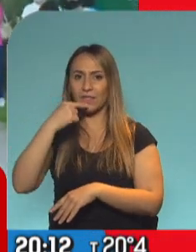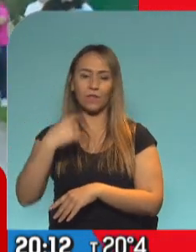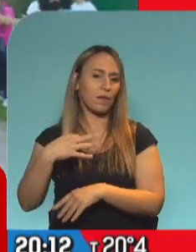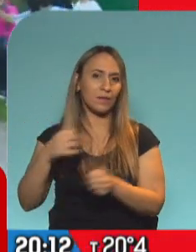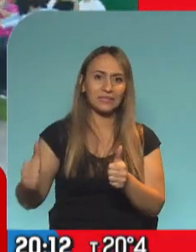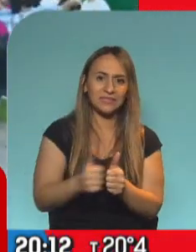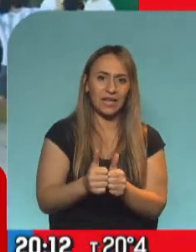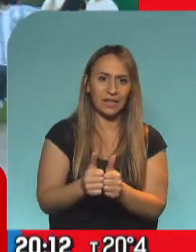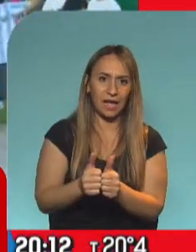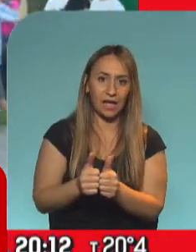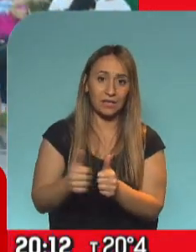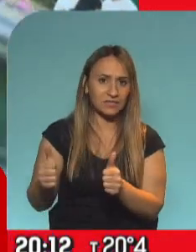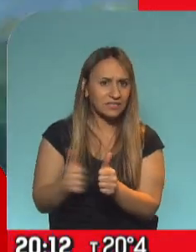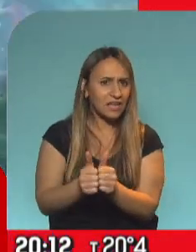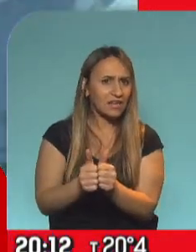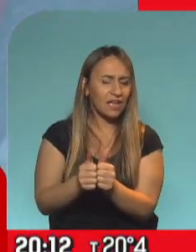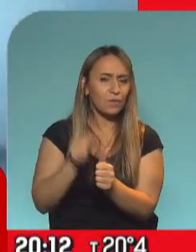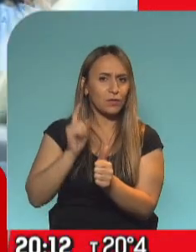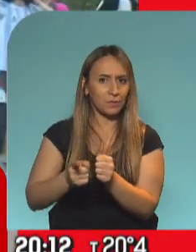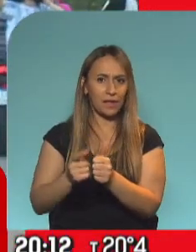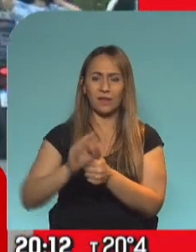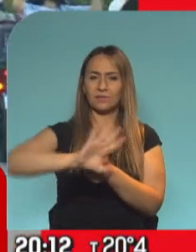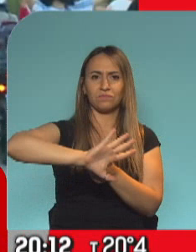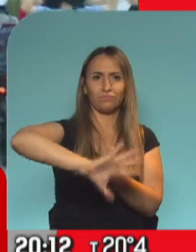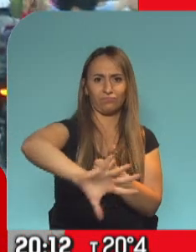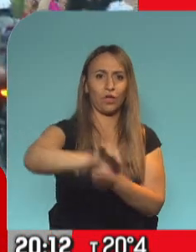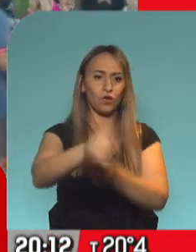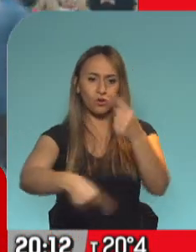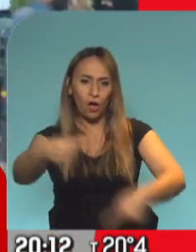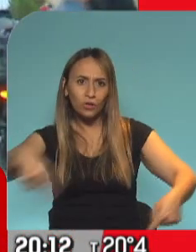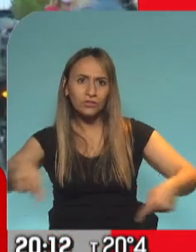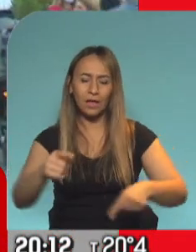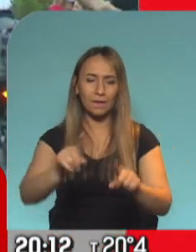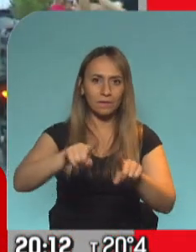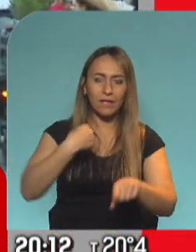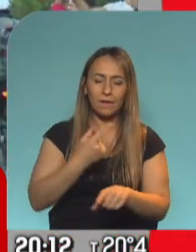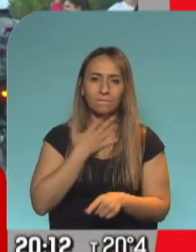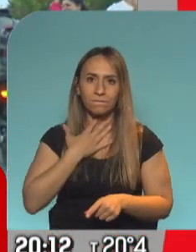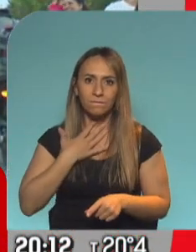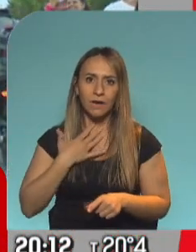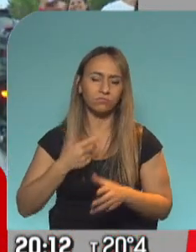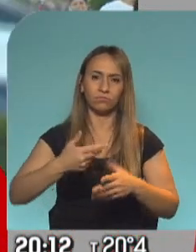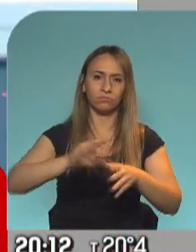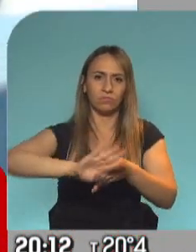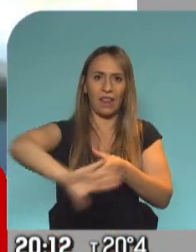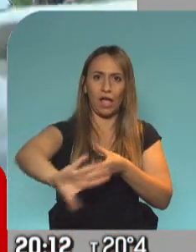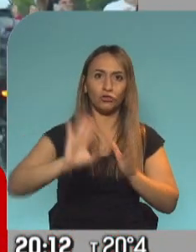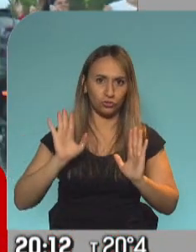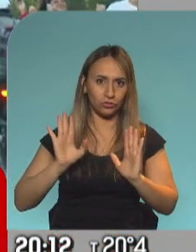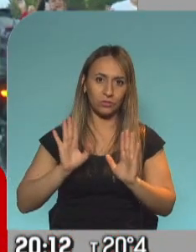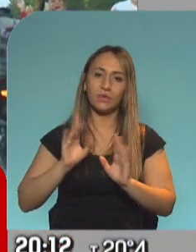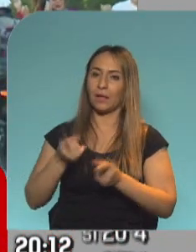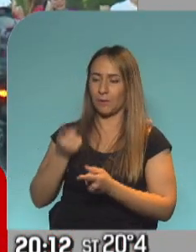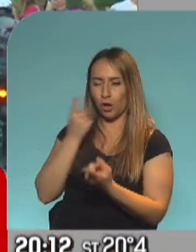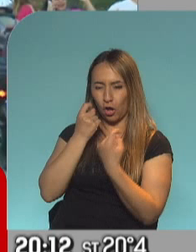que lo tiene cerca y lejos de todo lo que le genera adicción y controlado por eso está el enfermero como bien decía gabriel a su